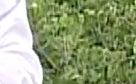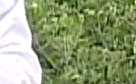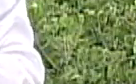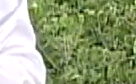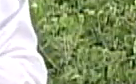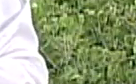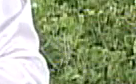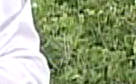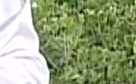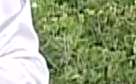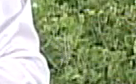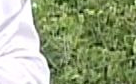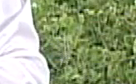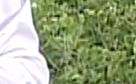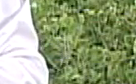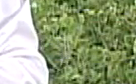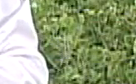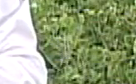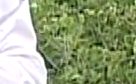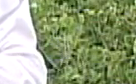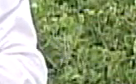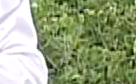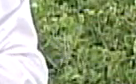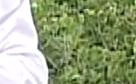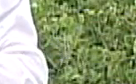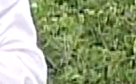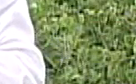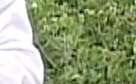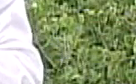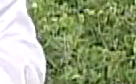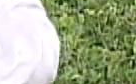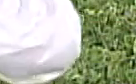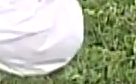herramientas al poder popular organizado de